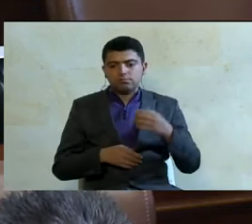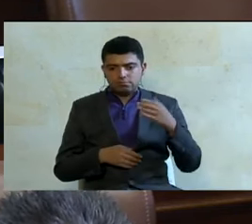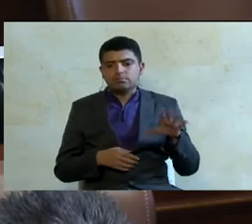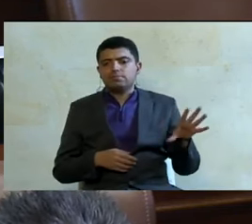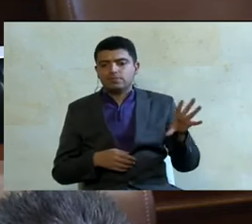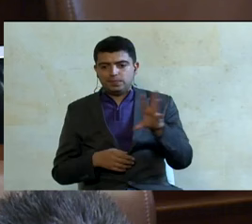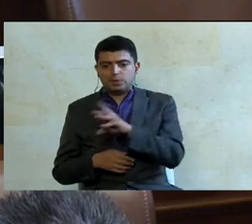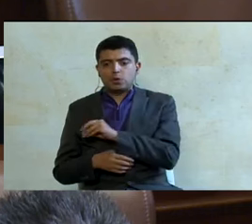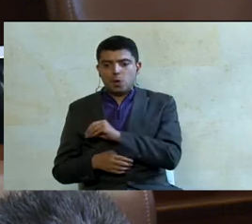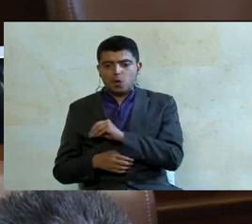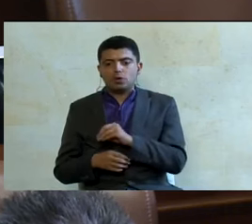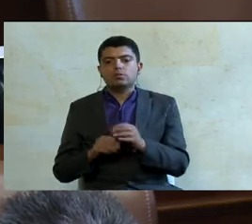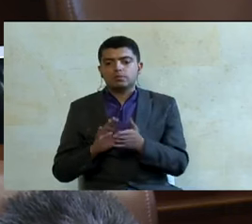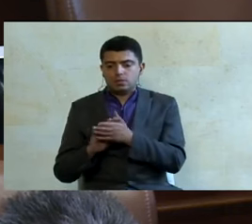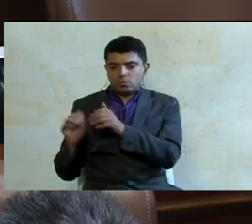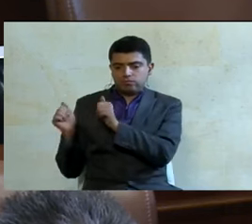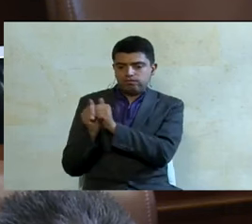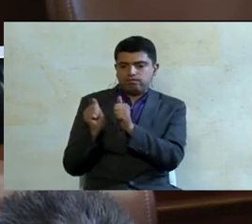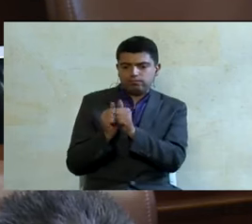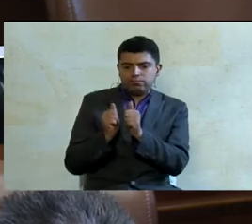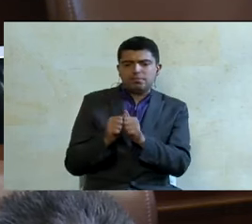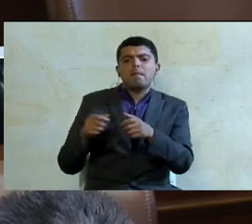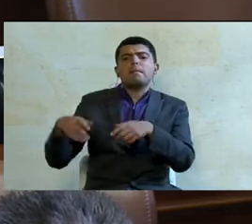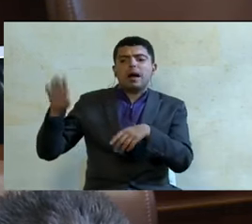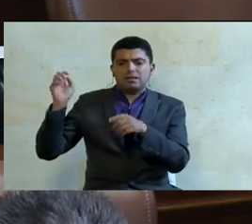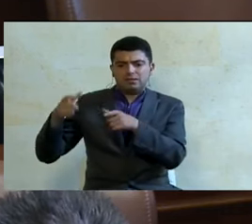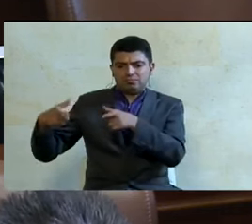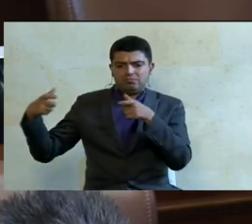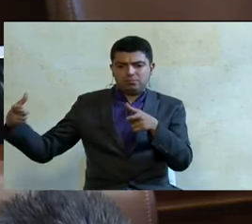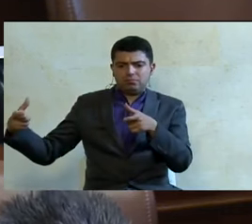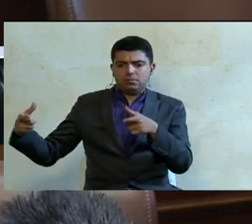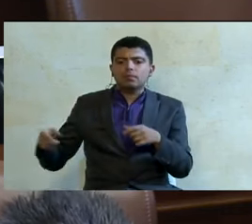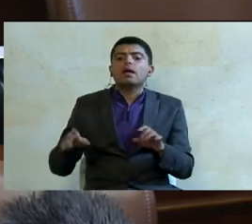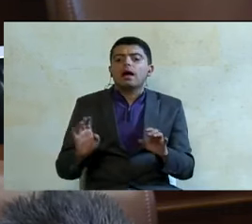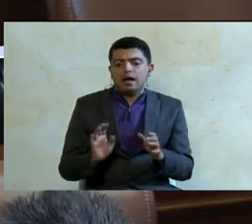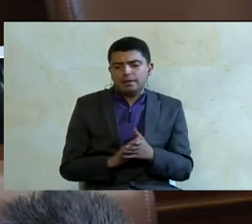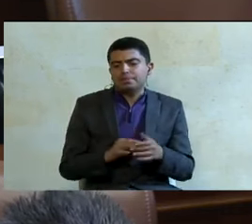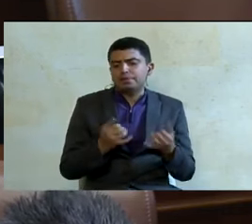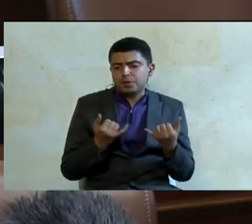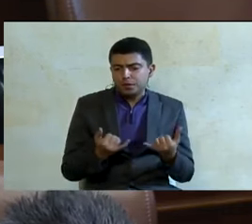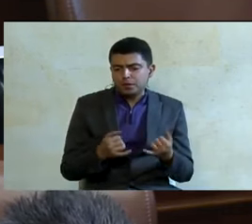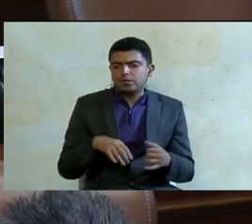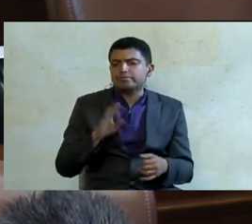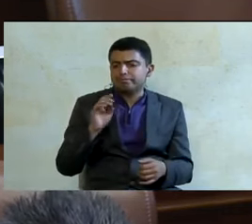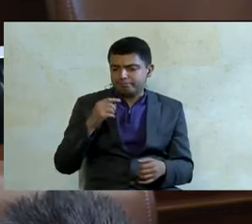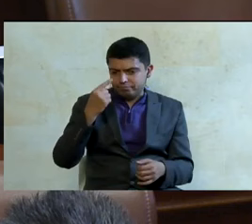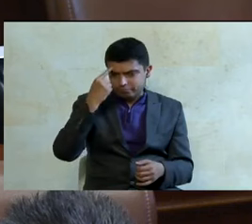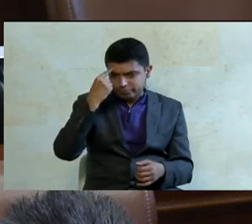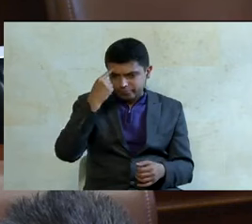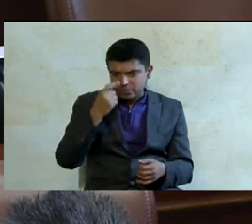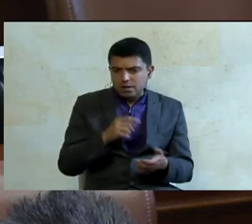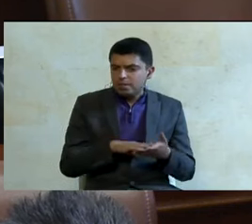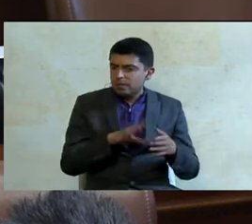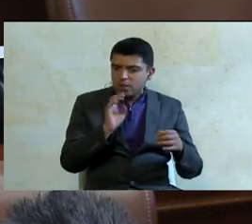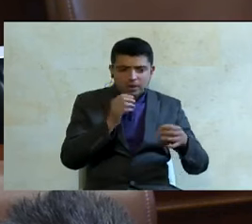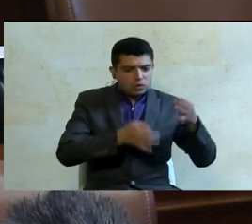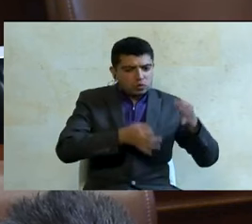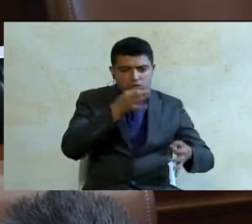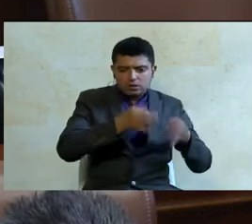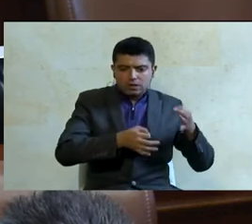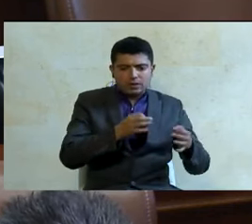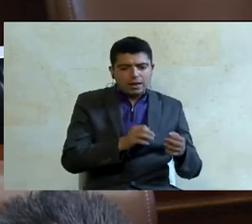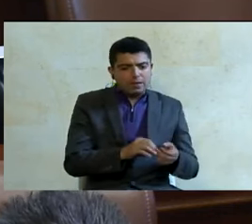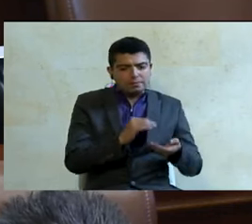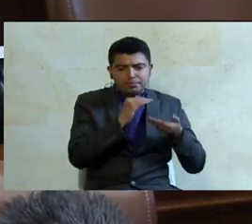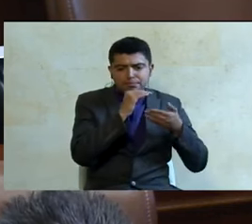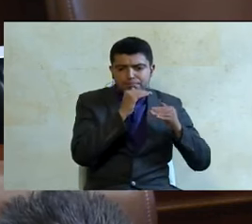todos han acompañado mayoritariamente es lo mínimo lo mínimo de justicia de